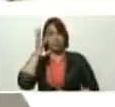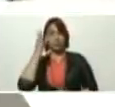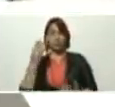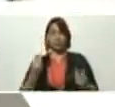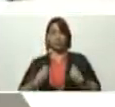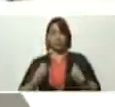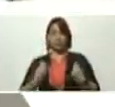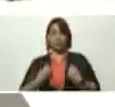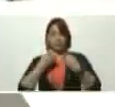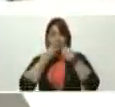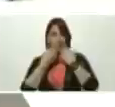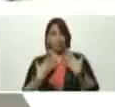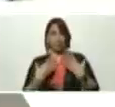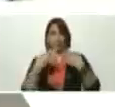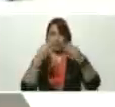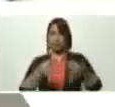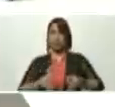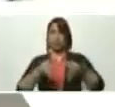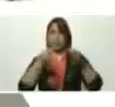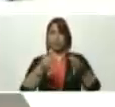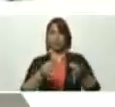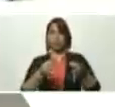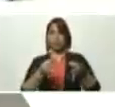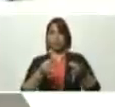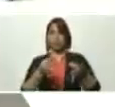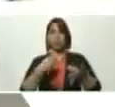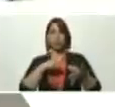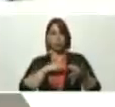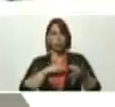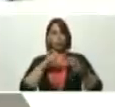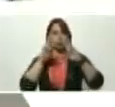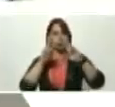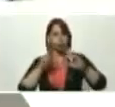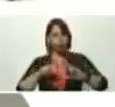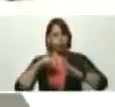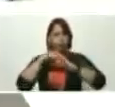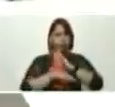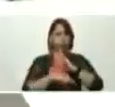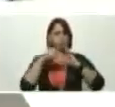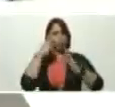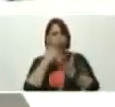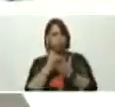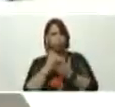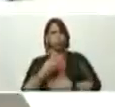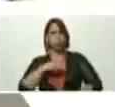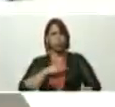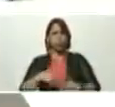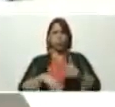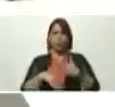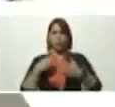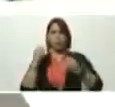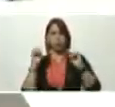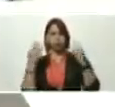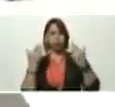viviendo permanentemente. En ese objetivo estamos y lo vamos logrando y lo vamos a lograr plenamente.